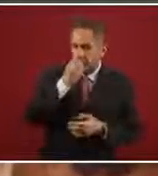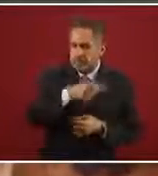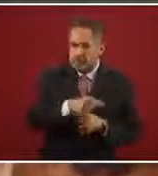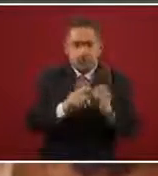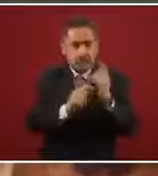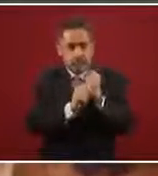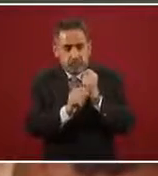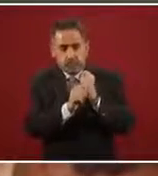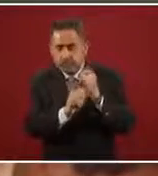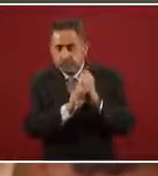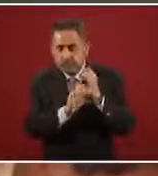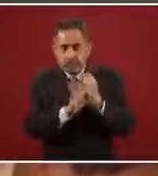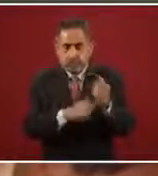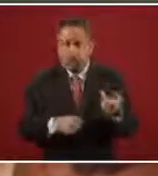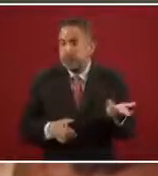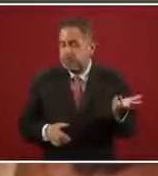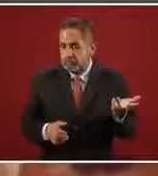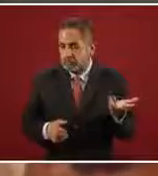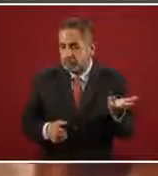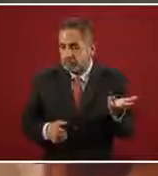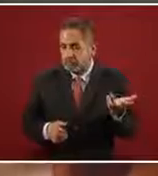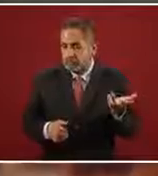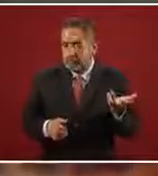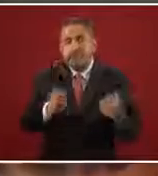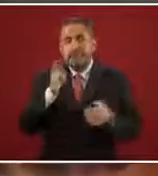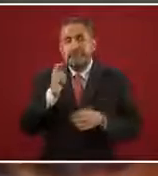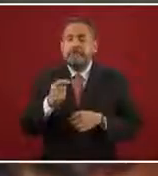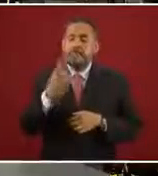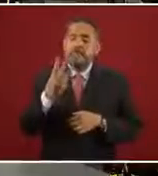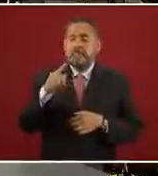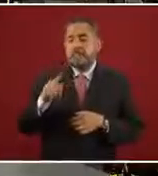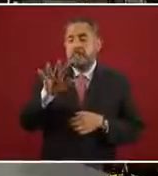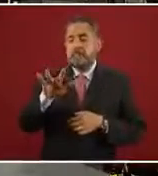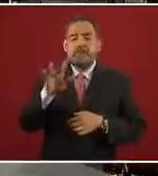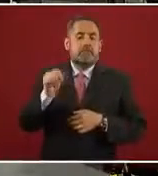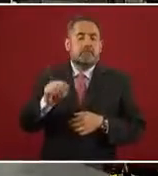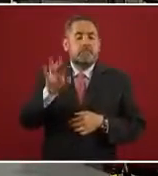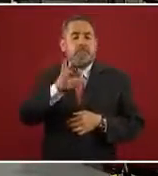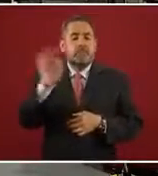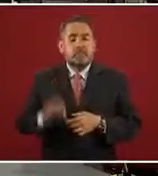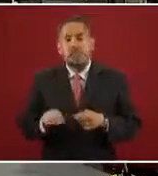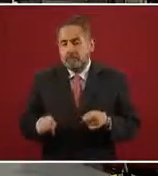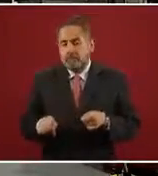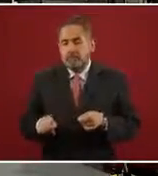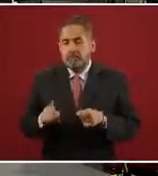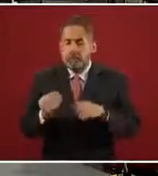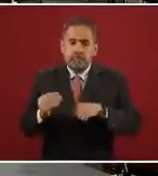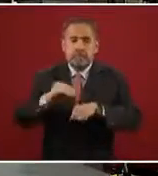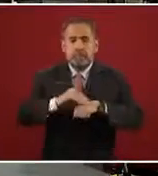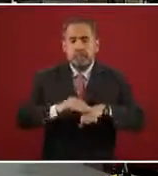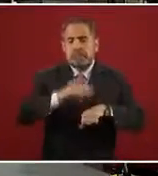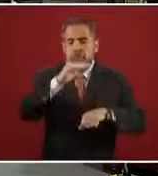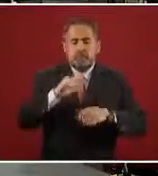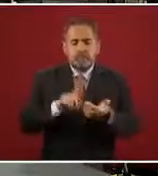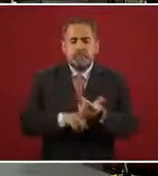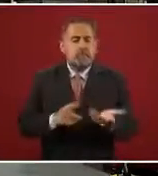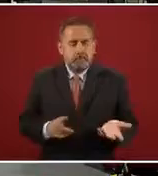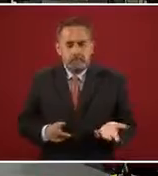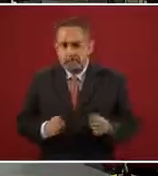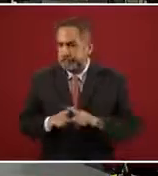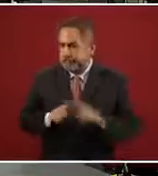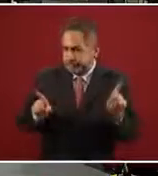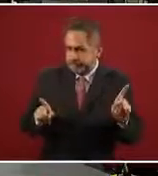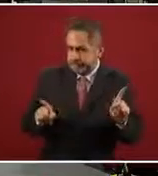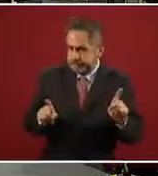el transporte, que pues, ha provocado el 3.59% en una inflación subyacente. No así